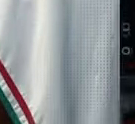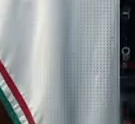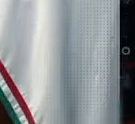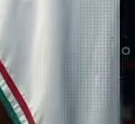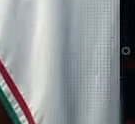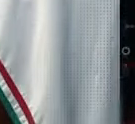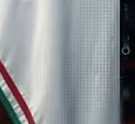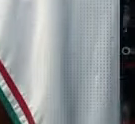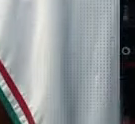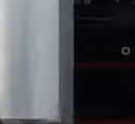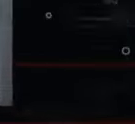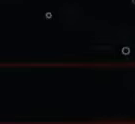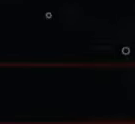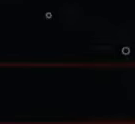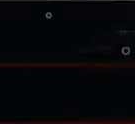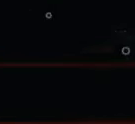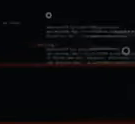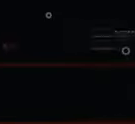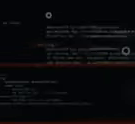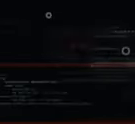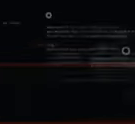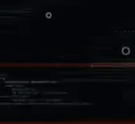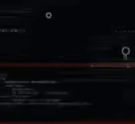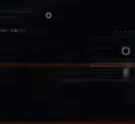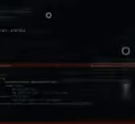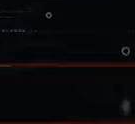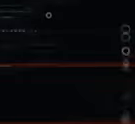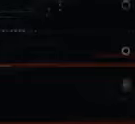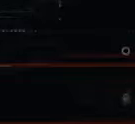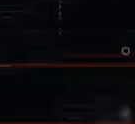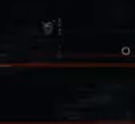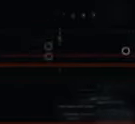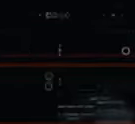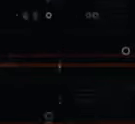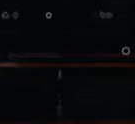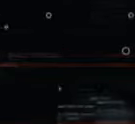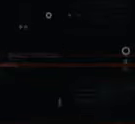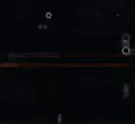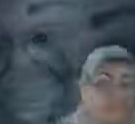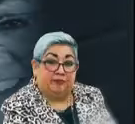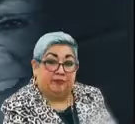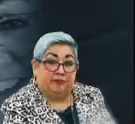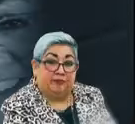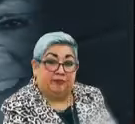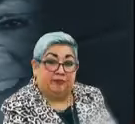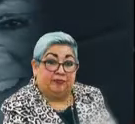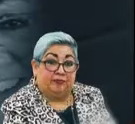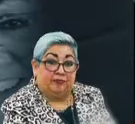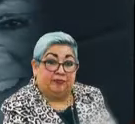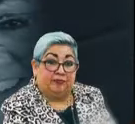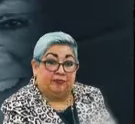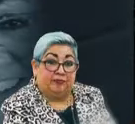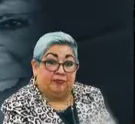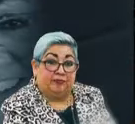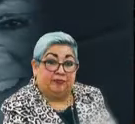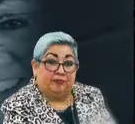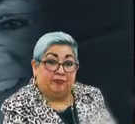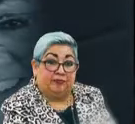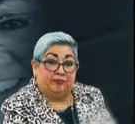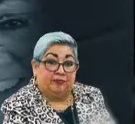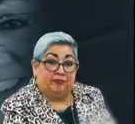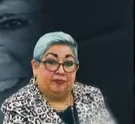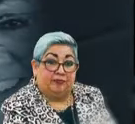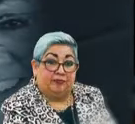A. La liberación de los presuntos responsables del caso Los Porquis por parte del juez José Arquímedes